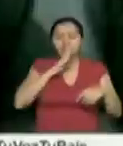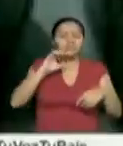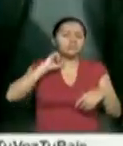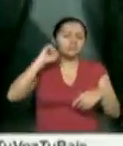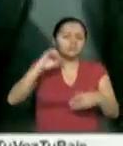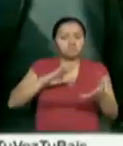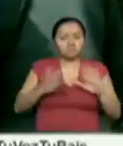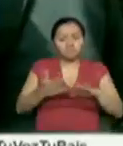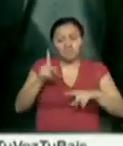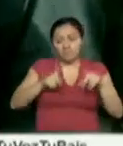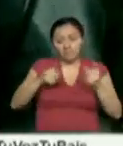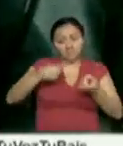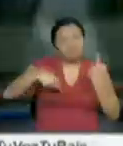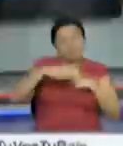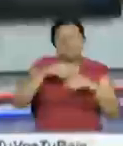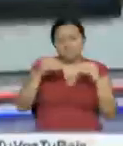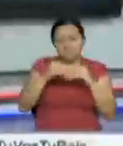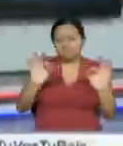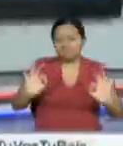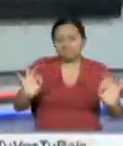reparar.